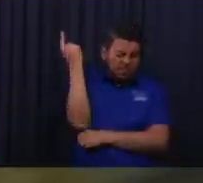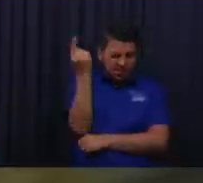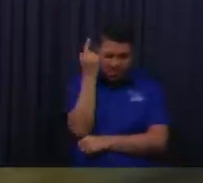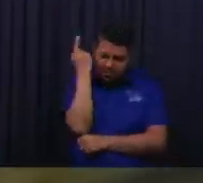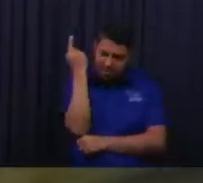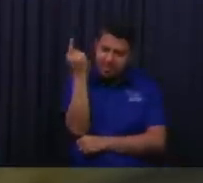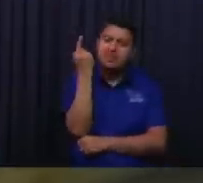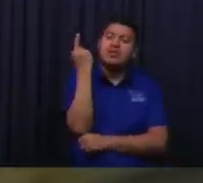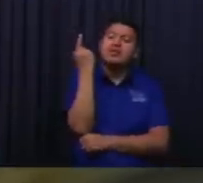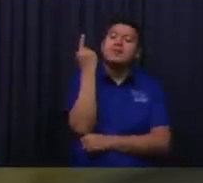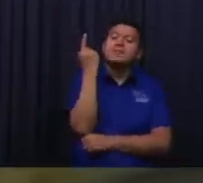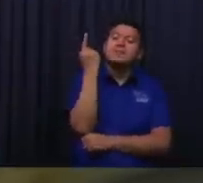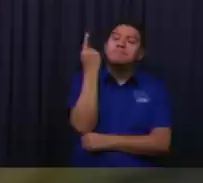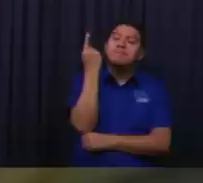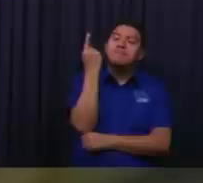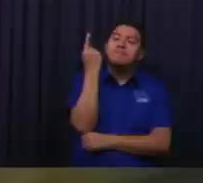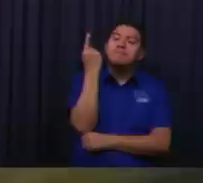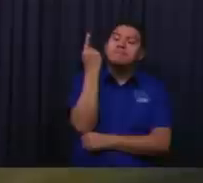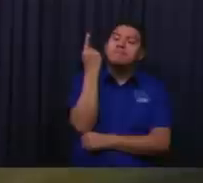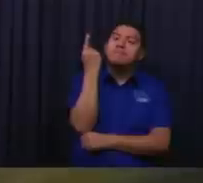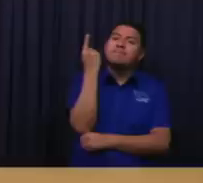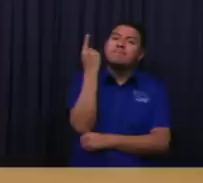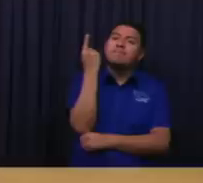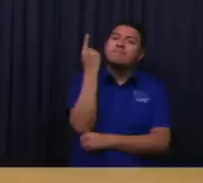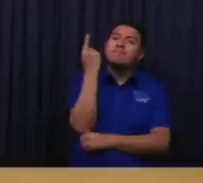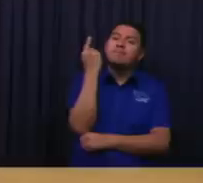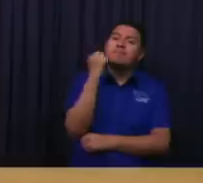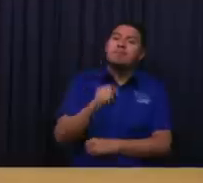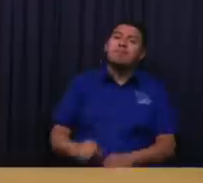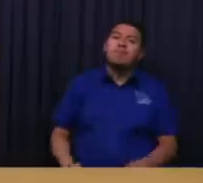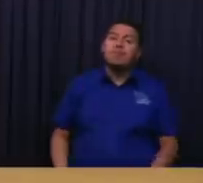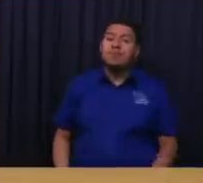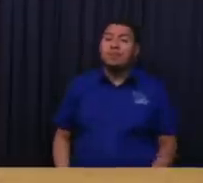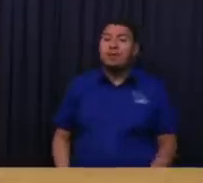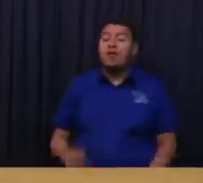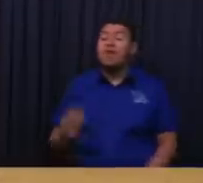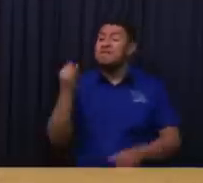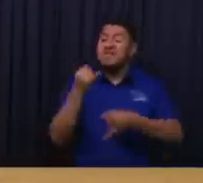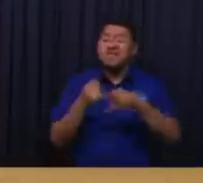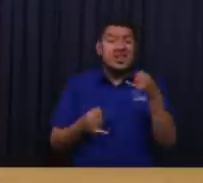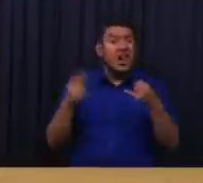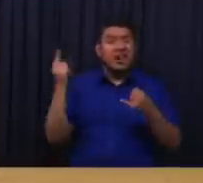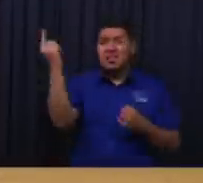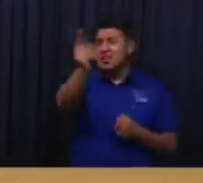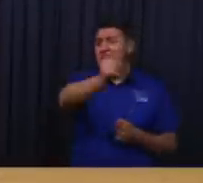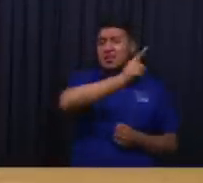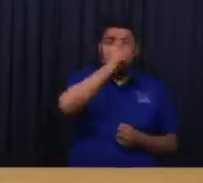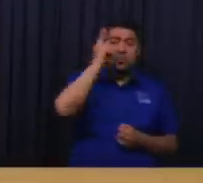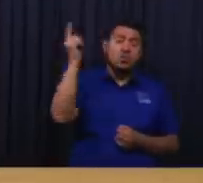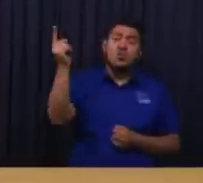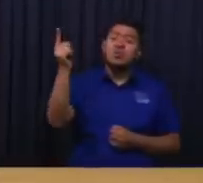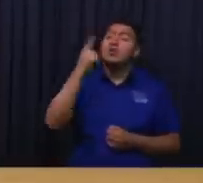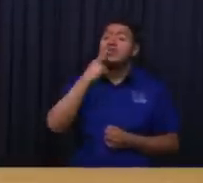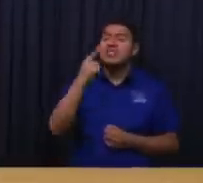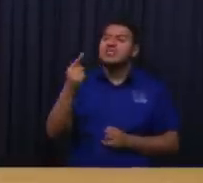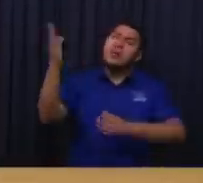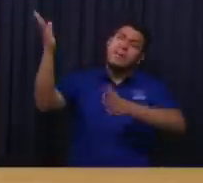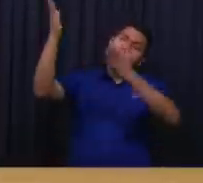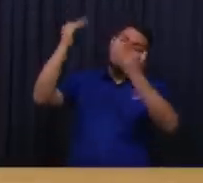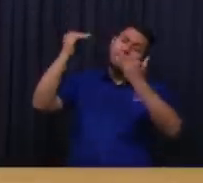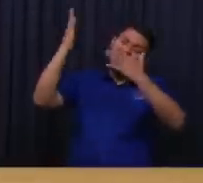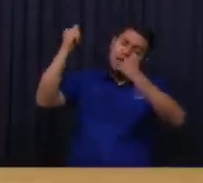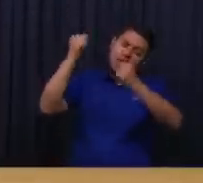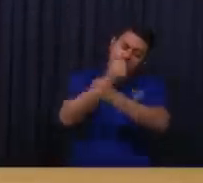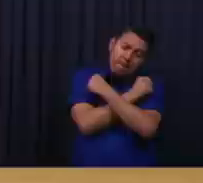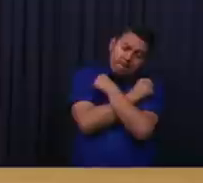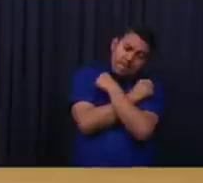importante, que viene a constituirse en el final de todo, en ese venga mi amado, ven, ven, ven amado